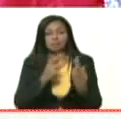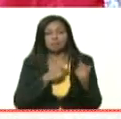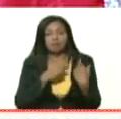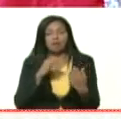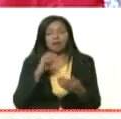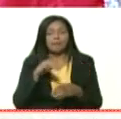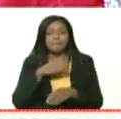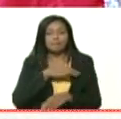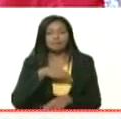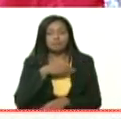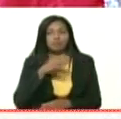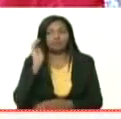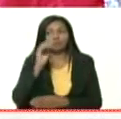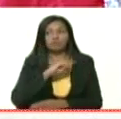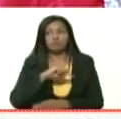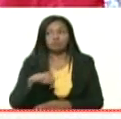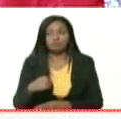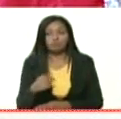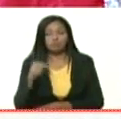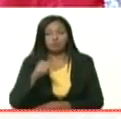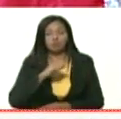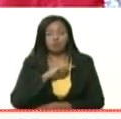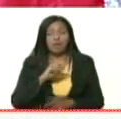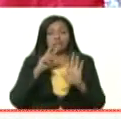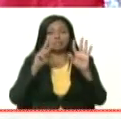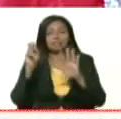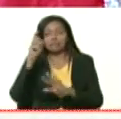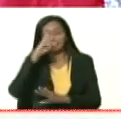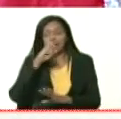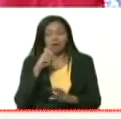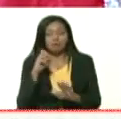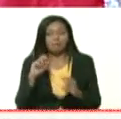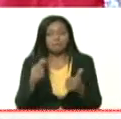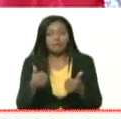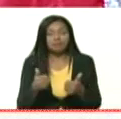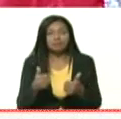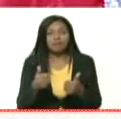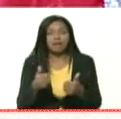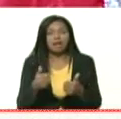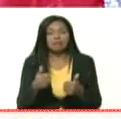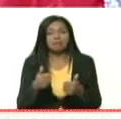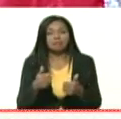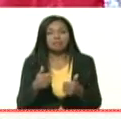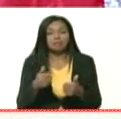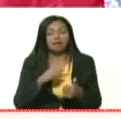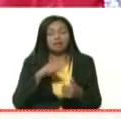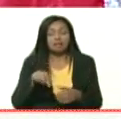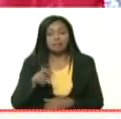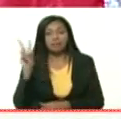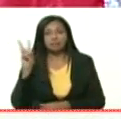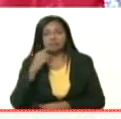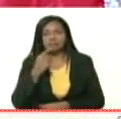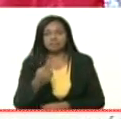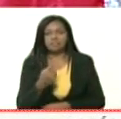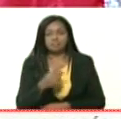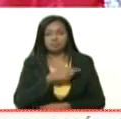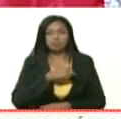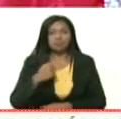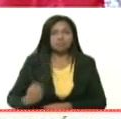futuras, es que nosotros hoy, a 70 años del nacimiento de la República Popular China, desde Venezuela decimos,